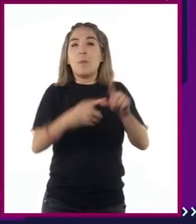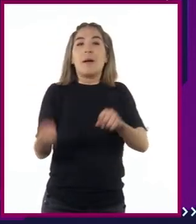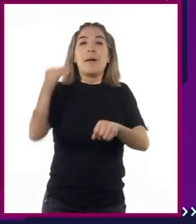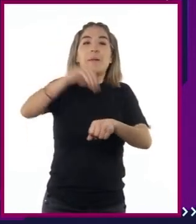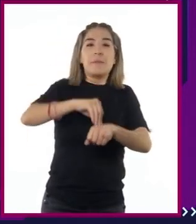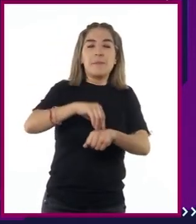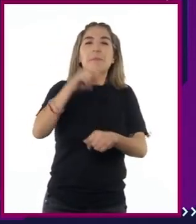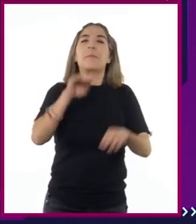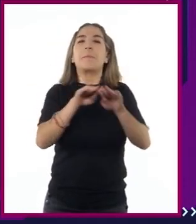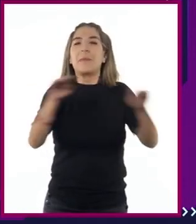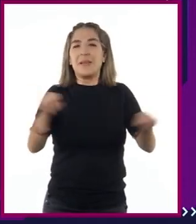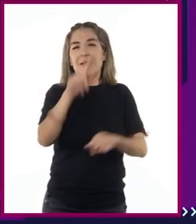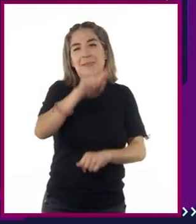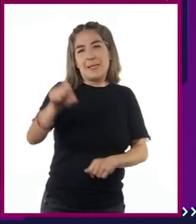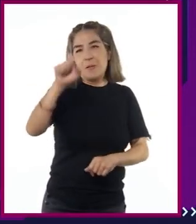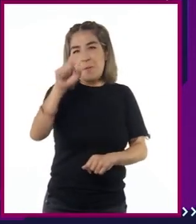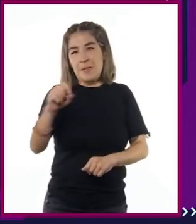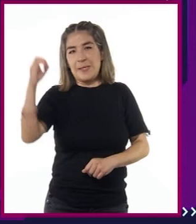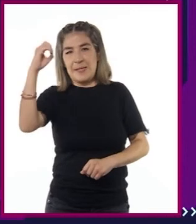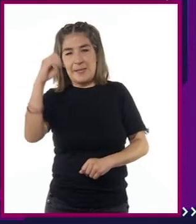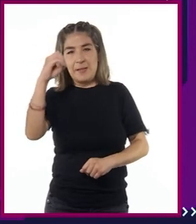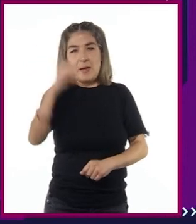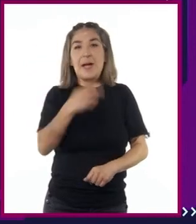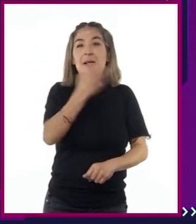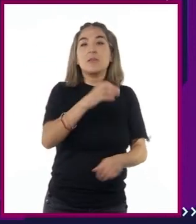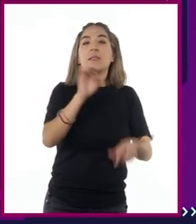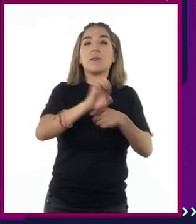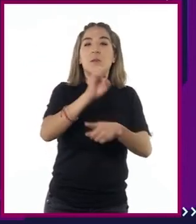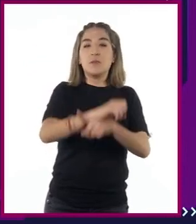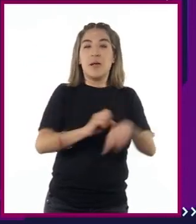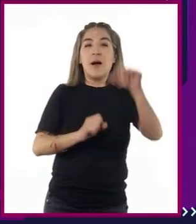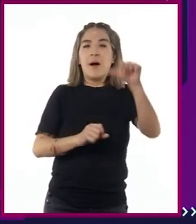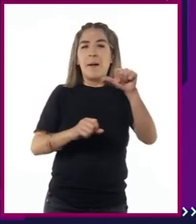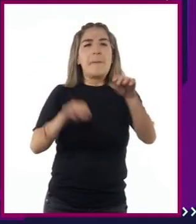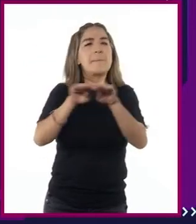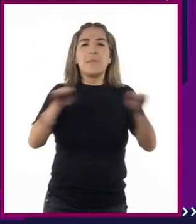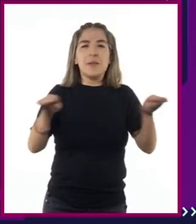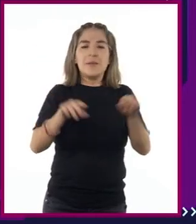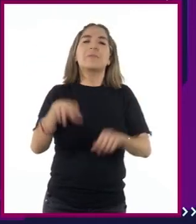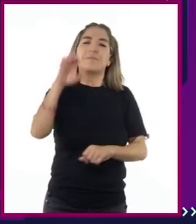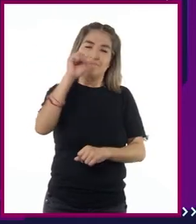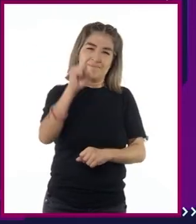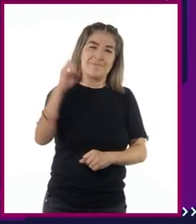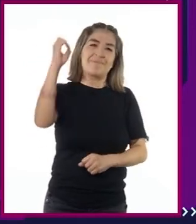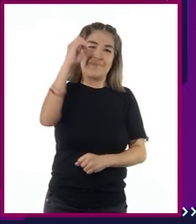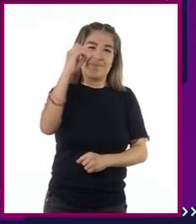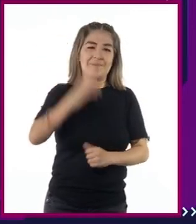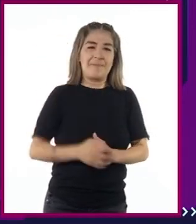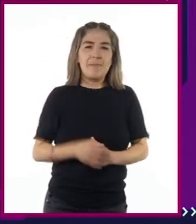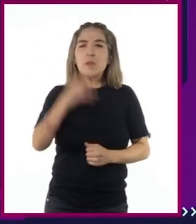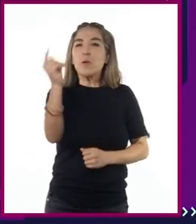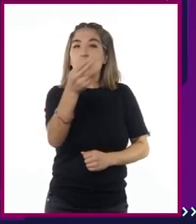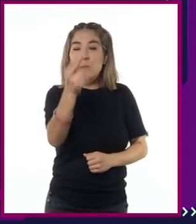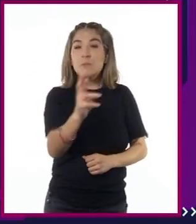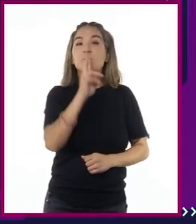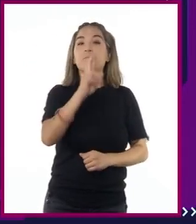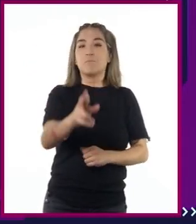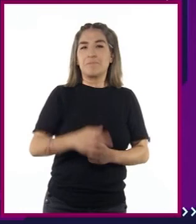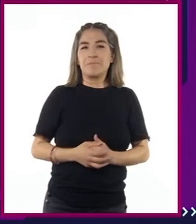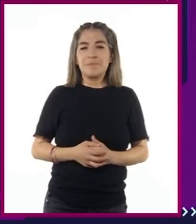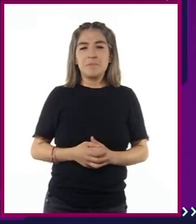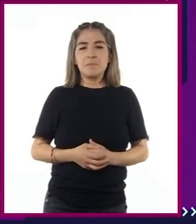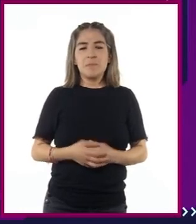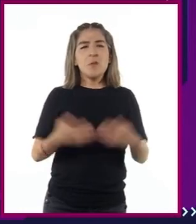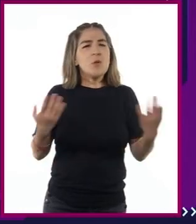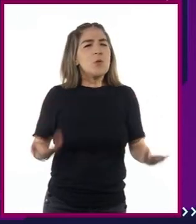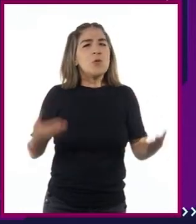mide 120 grados. Así que el ángulo A mide 60 grados. Ustedes respondan,